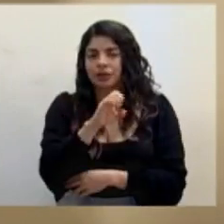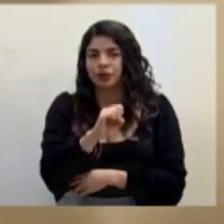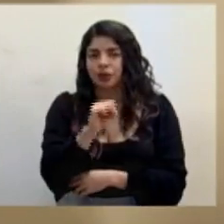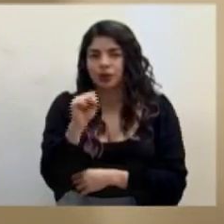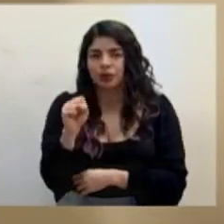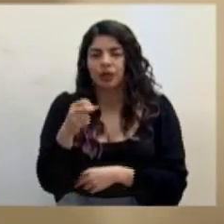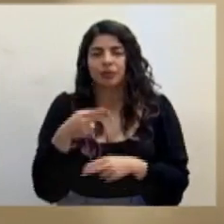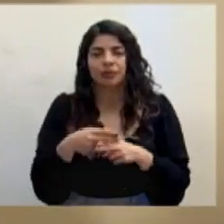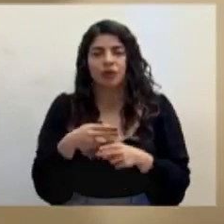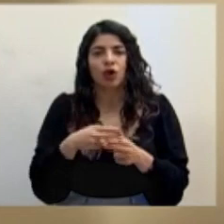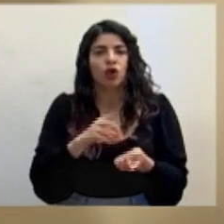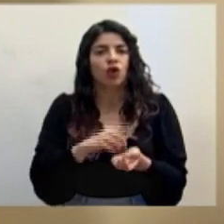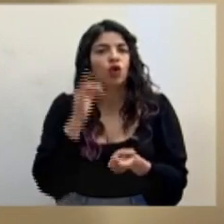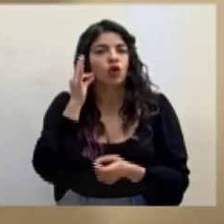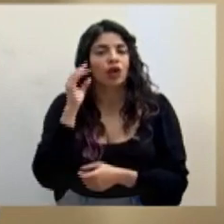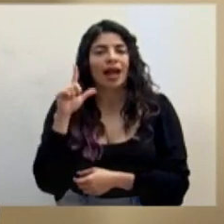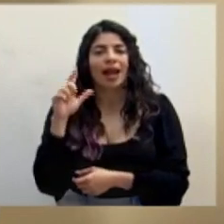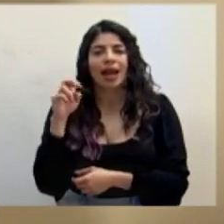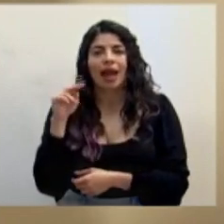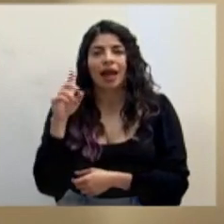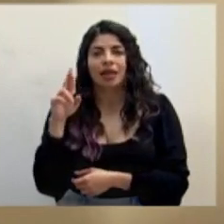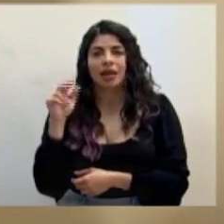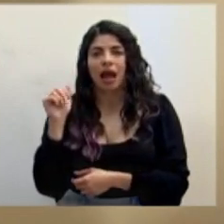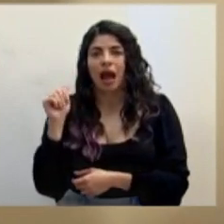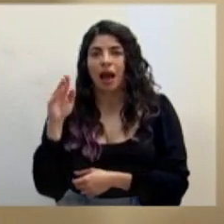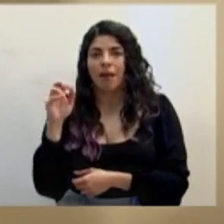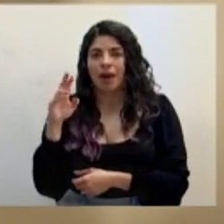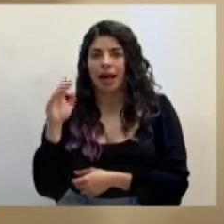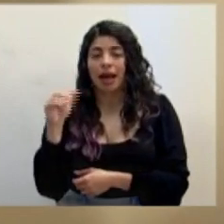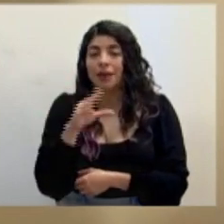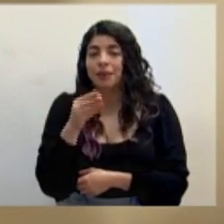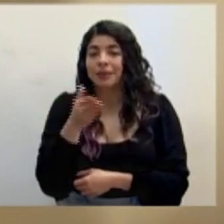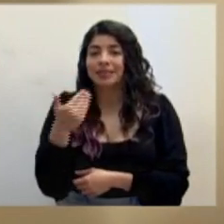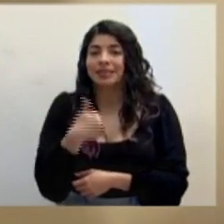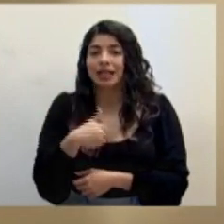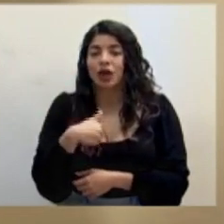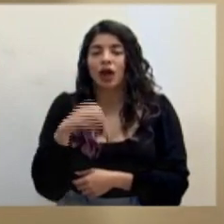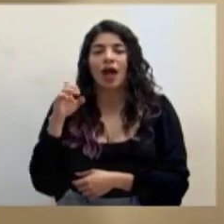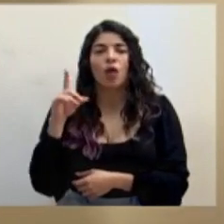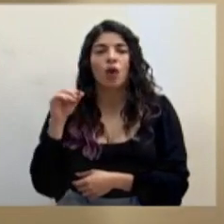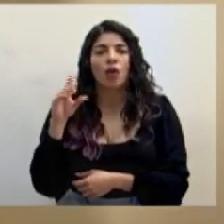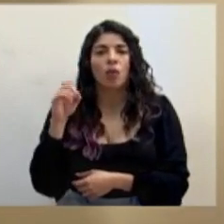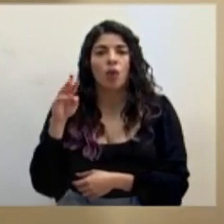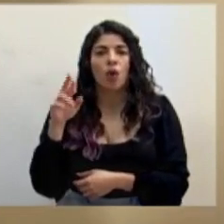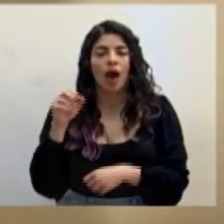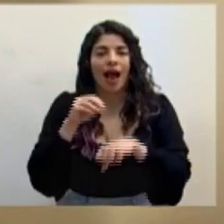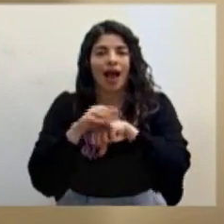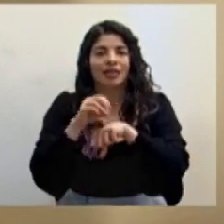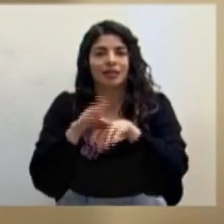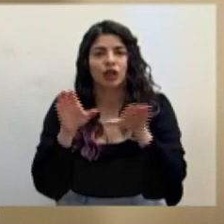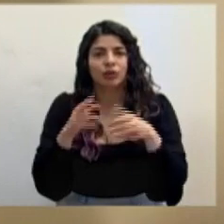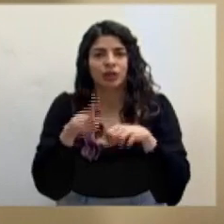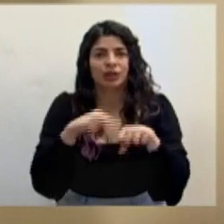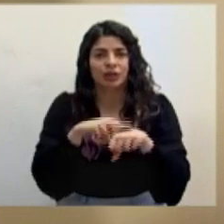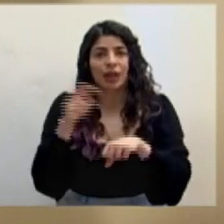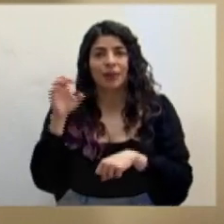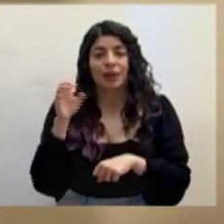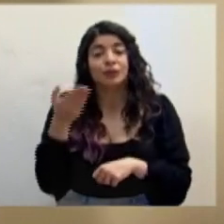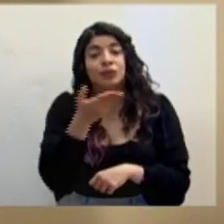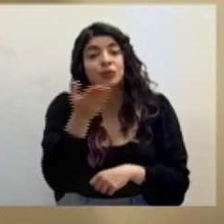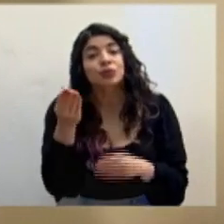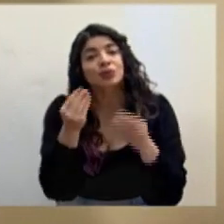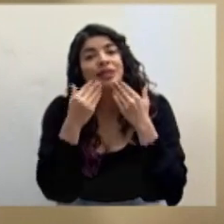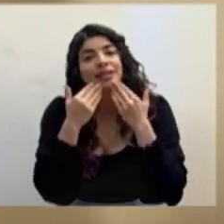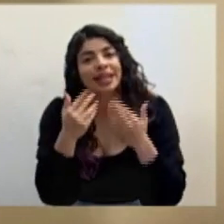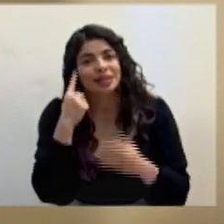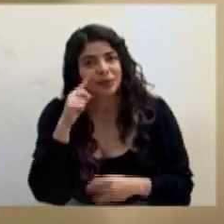de Seguro Social, la doctora Leandra Abarca, y al señor Eduardo Mora, asesor legal de la Comisión Nacional de Emergencias. A ustedes muchas